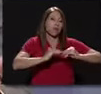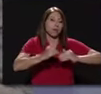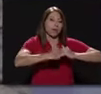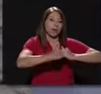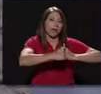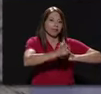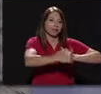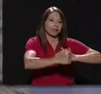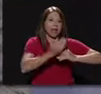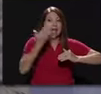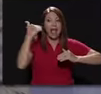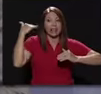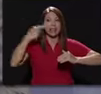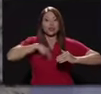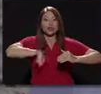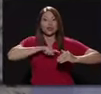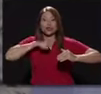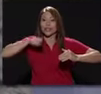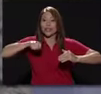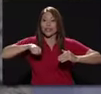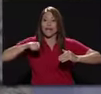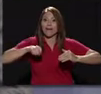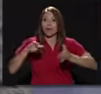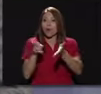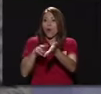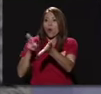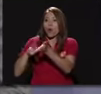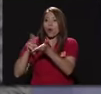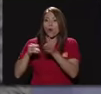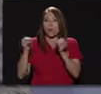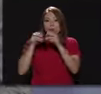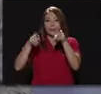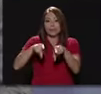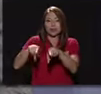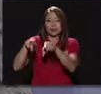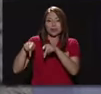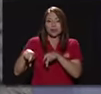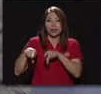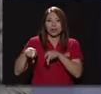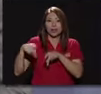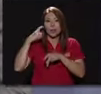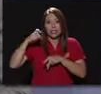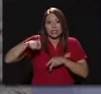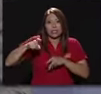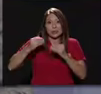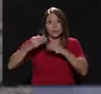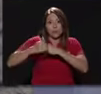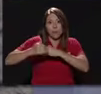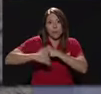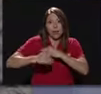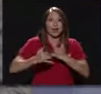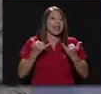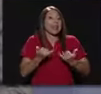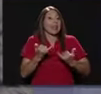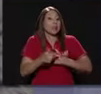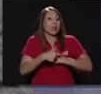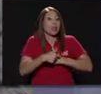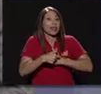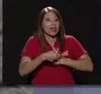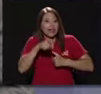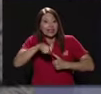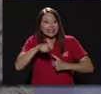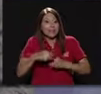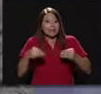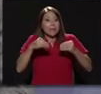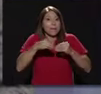la producción ocupábamos duplicar la cantidad de personas ocupadas. En este momento, si en esa panadería ocupamos duplicar la